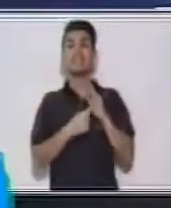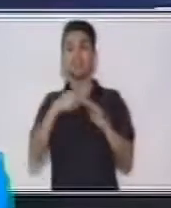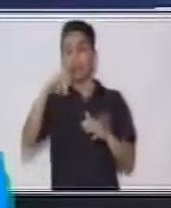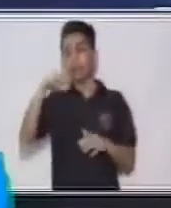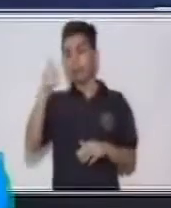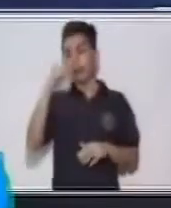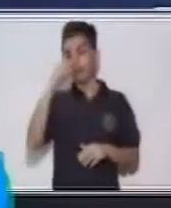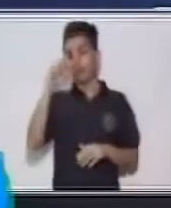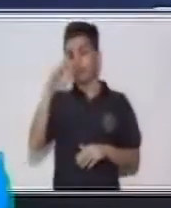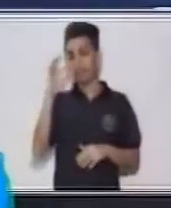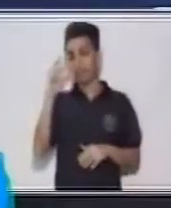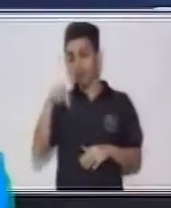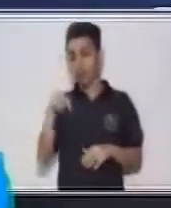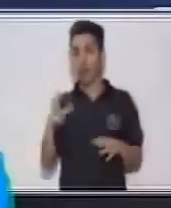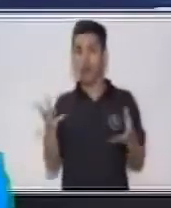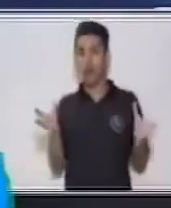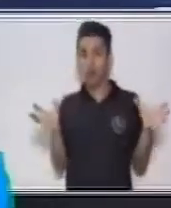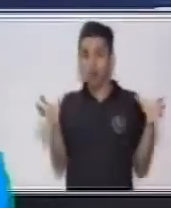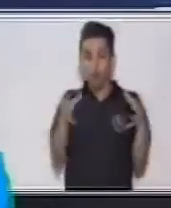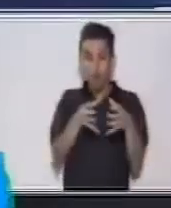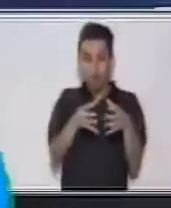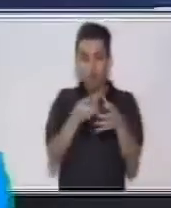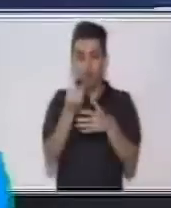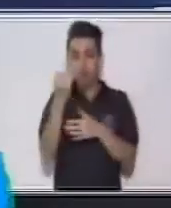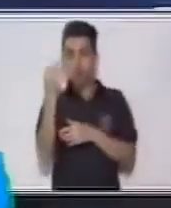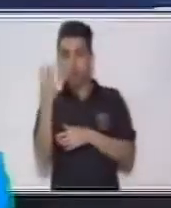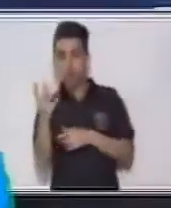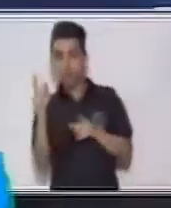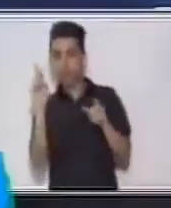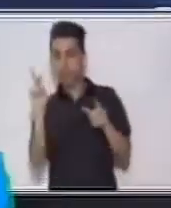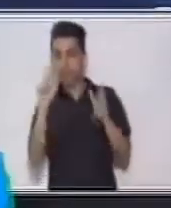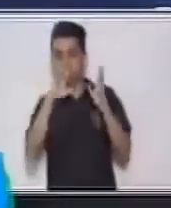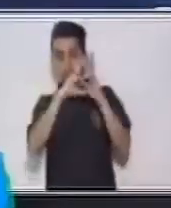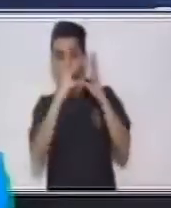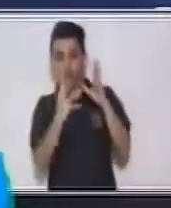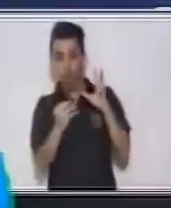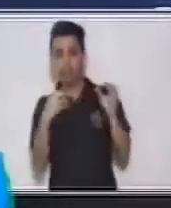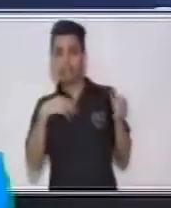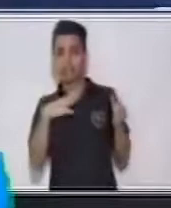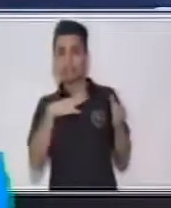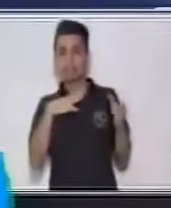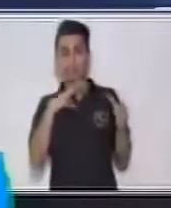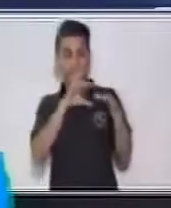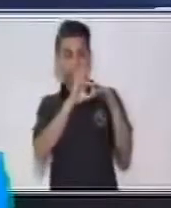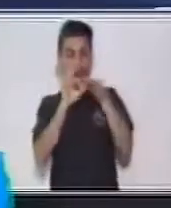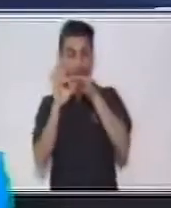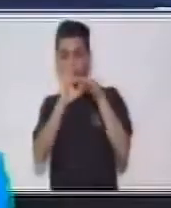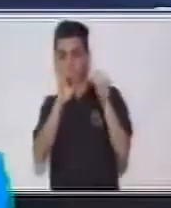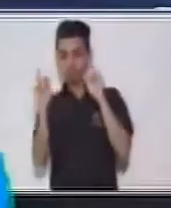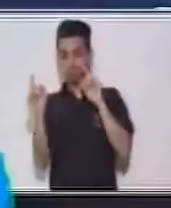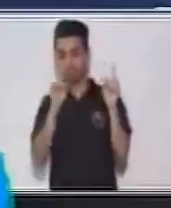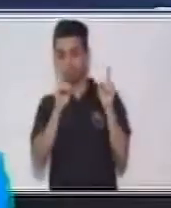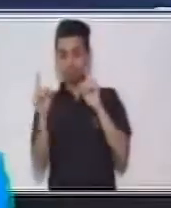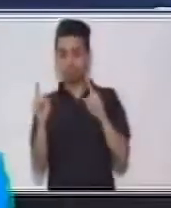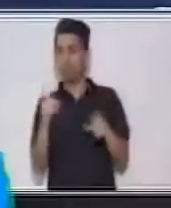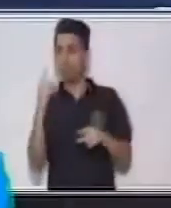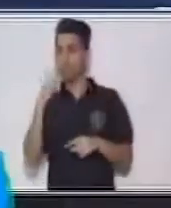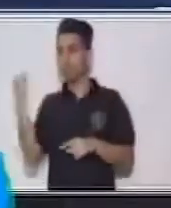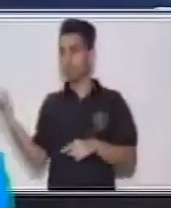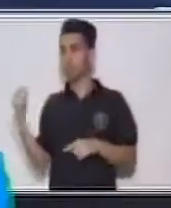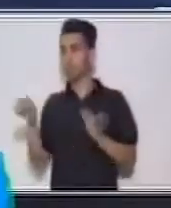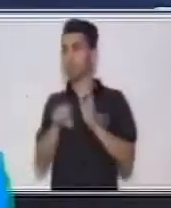es un conjunto de números y figuras que guardan una relación entre sí veamos el ejemplo que está aquí